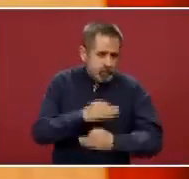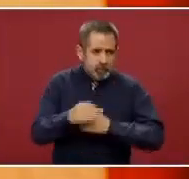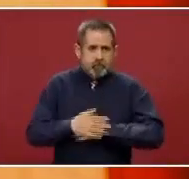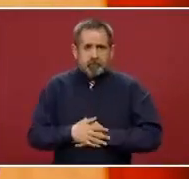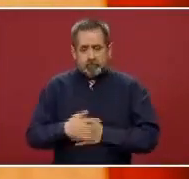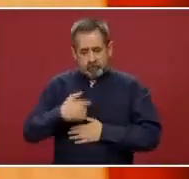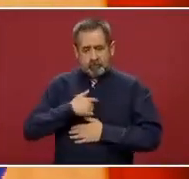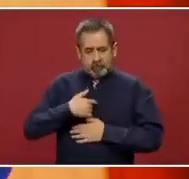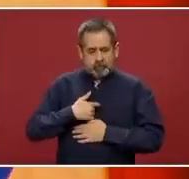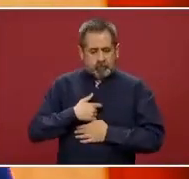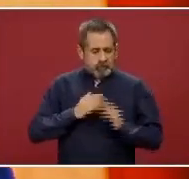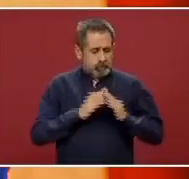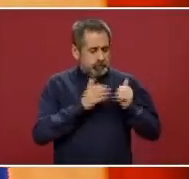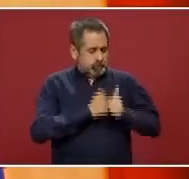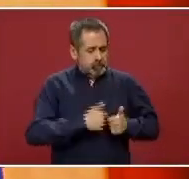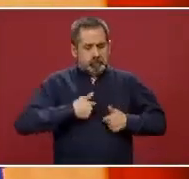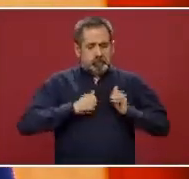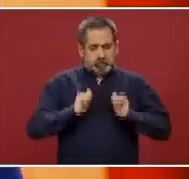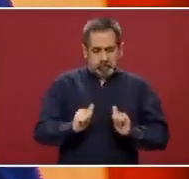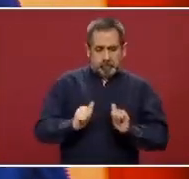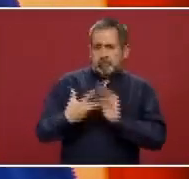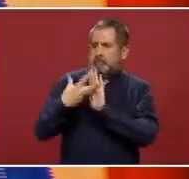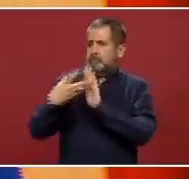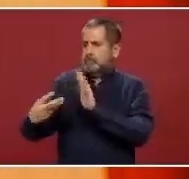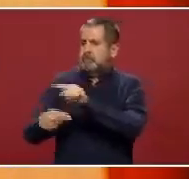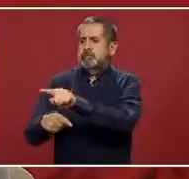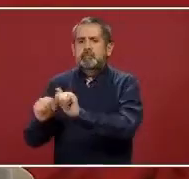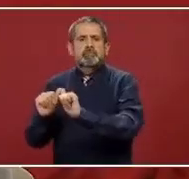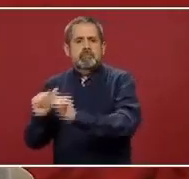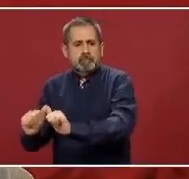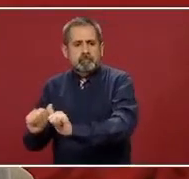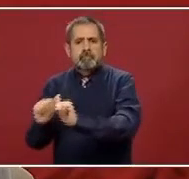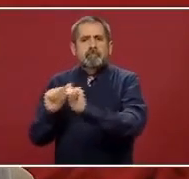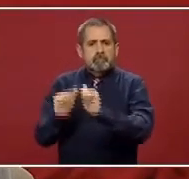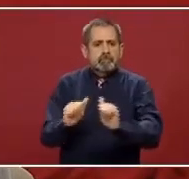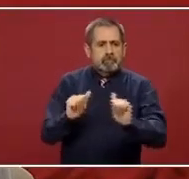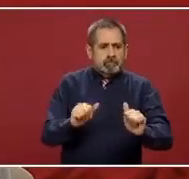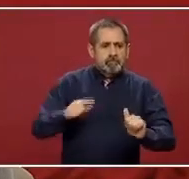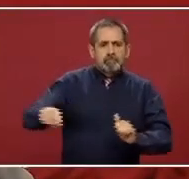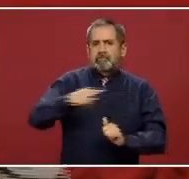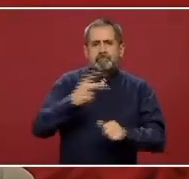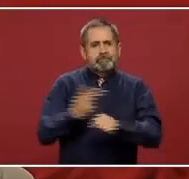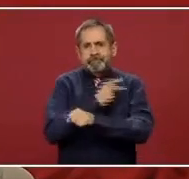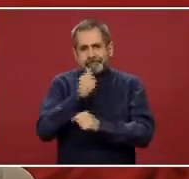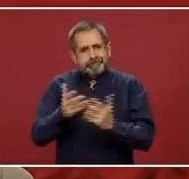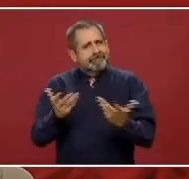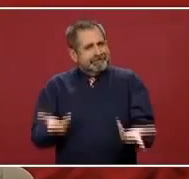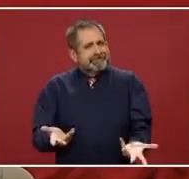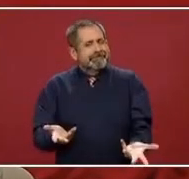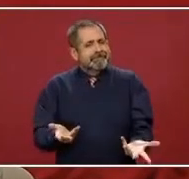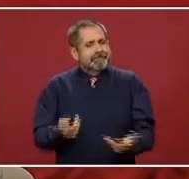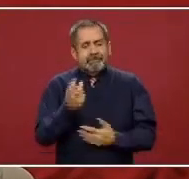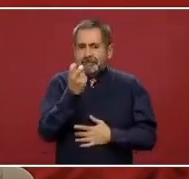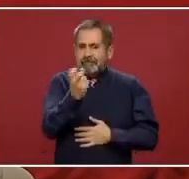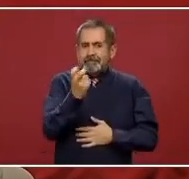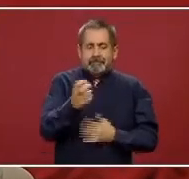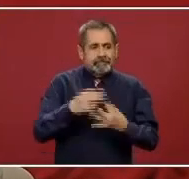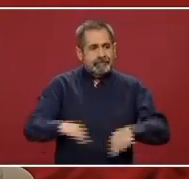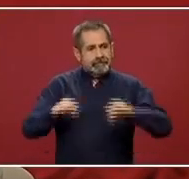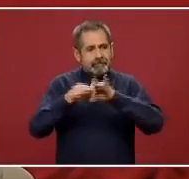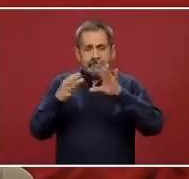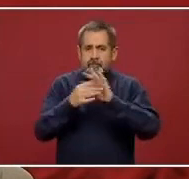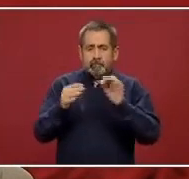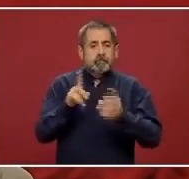lo ejerce, todos y todas. Y quiero decir hoy que esta medida desde